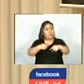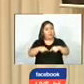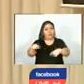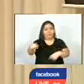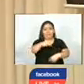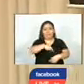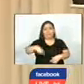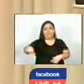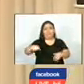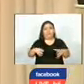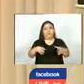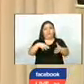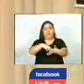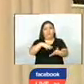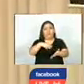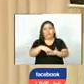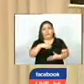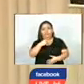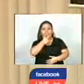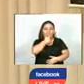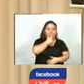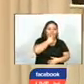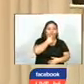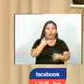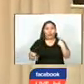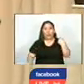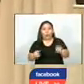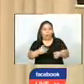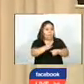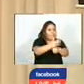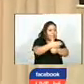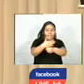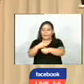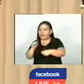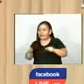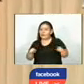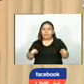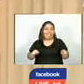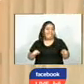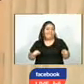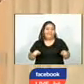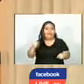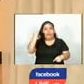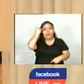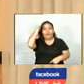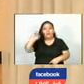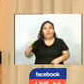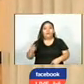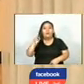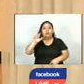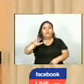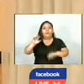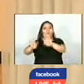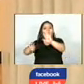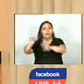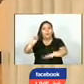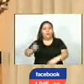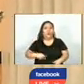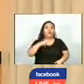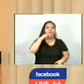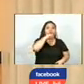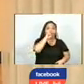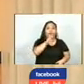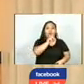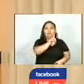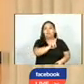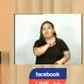los ciudadanos no tienen simpatías por una u otra agrupación. Nuevas Ideas con un 39%, FMLN con